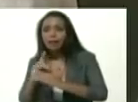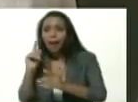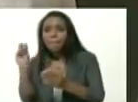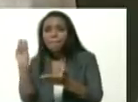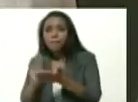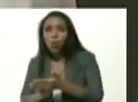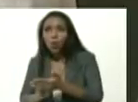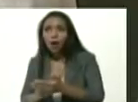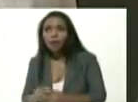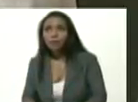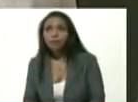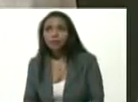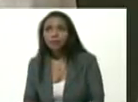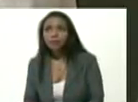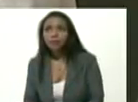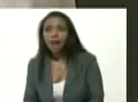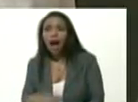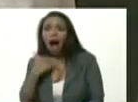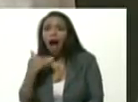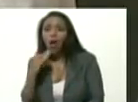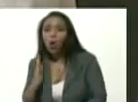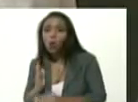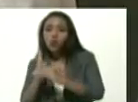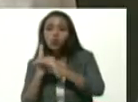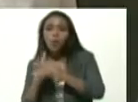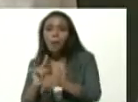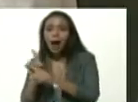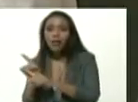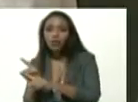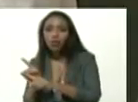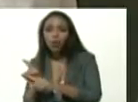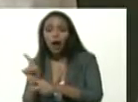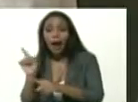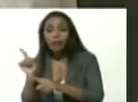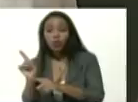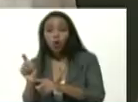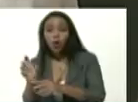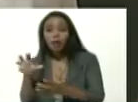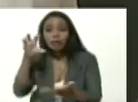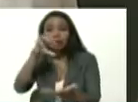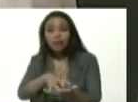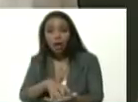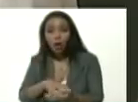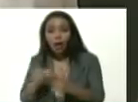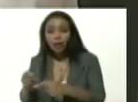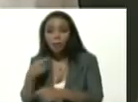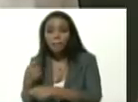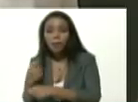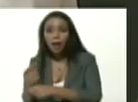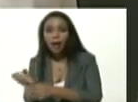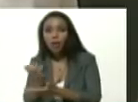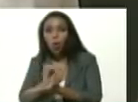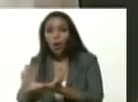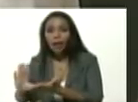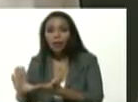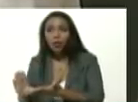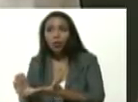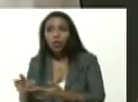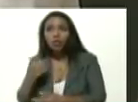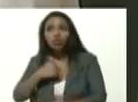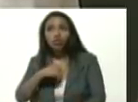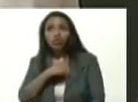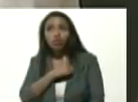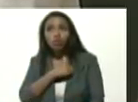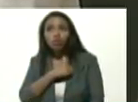establezca algún tipo de limitación para ello. Por lo tanto, el Estado pasa a ser el garante de estos créditos. Y